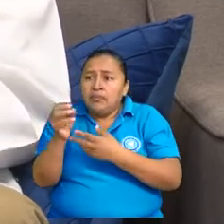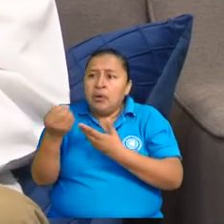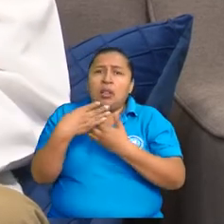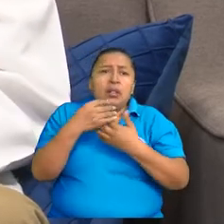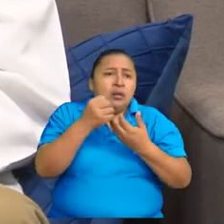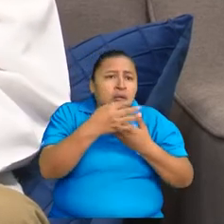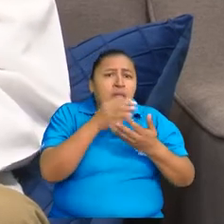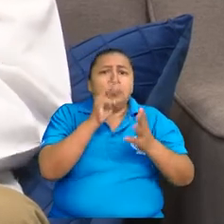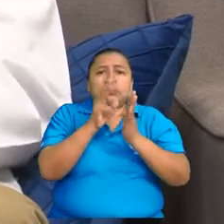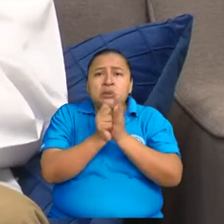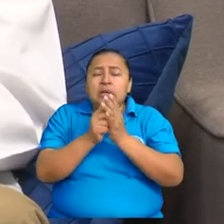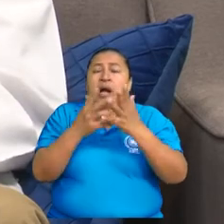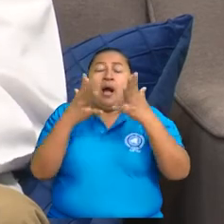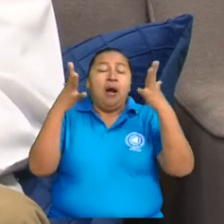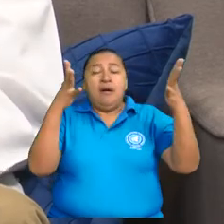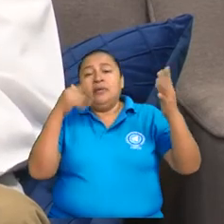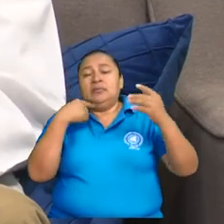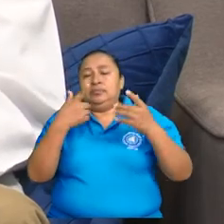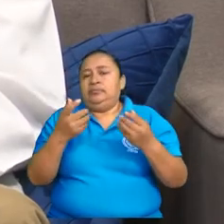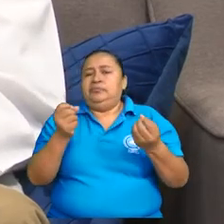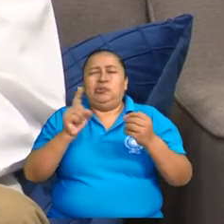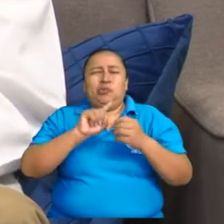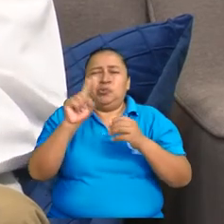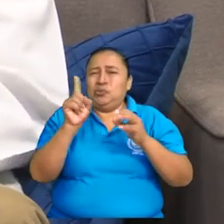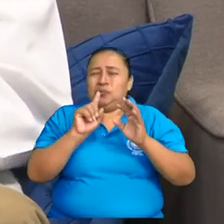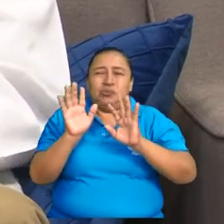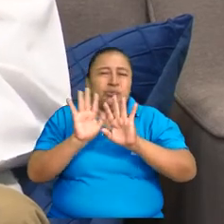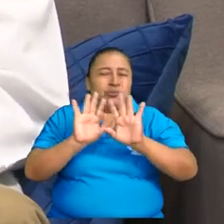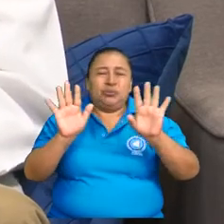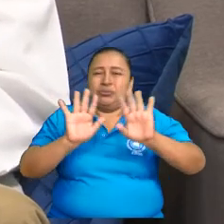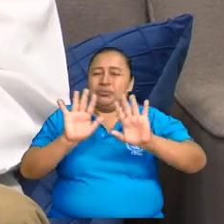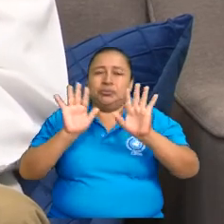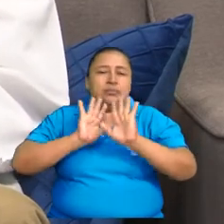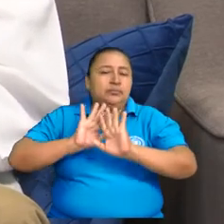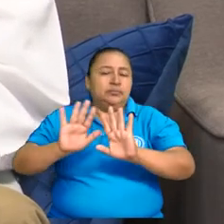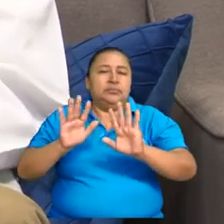mensajes que a veces son alarmistas y generan